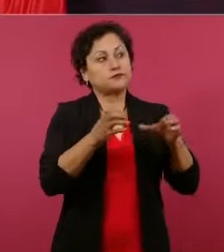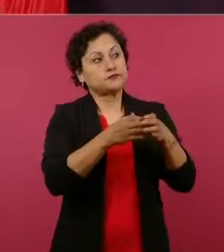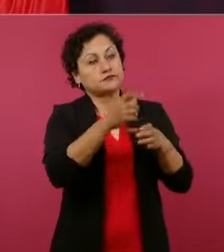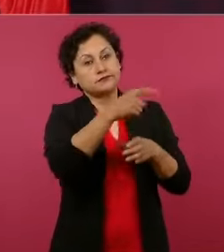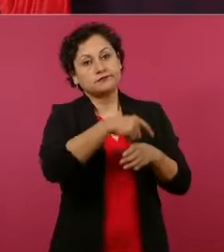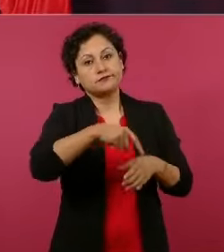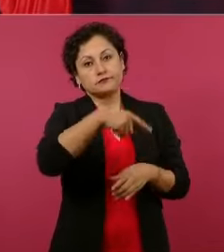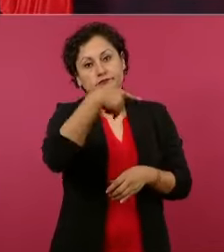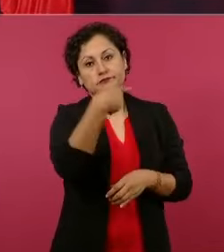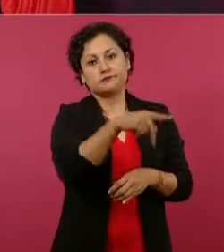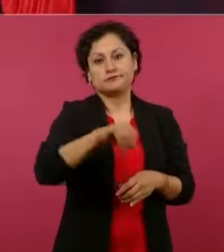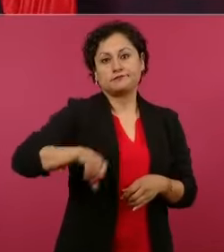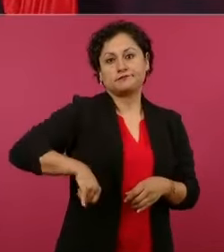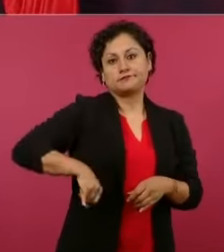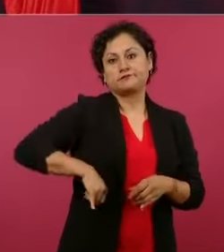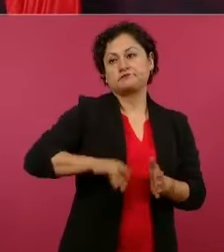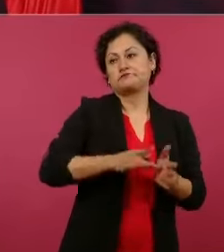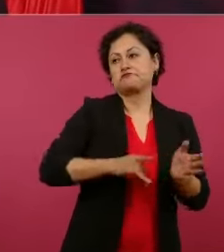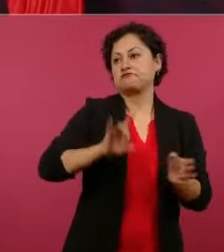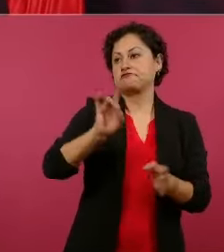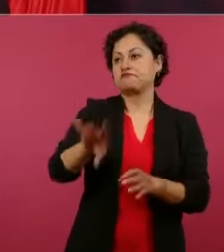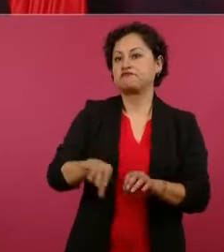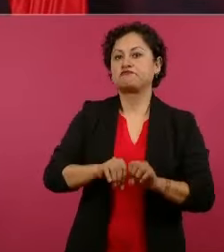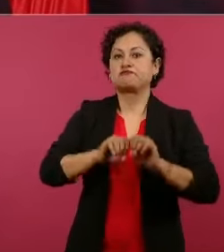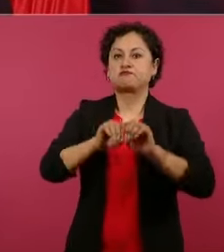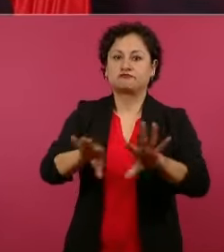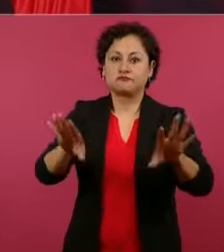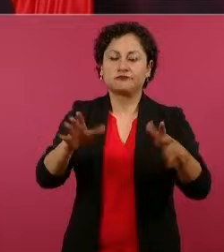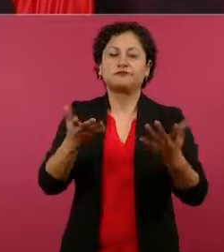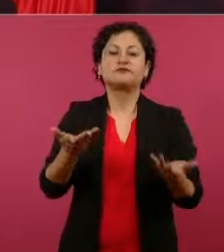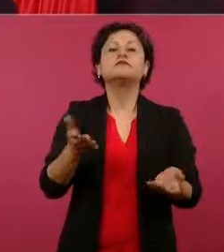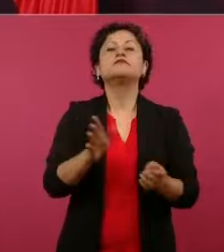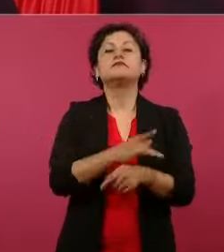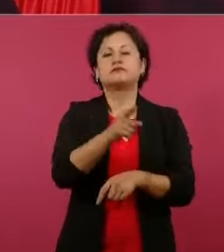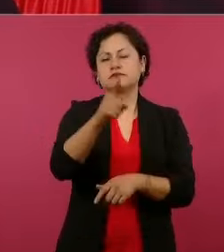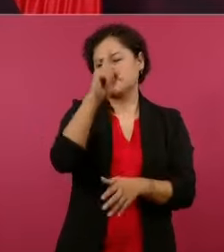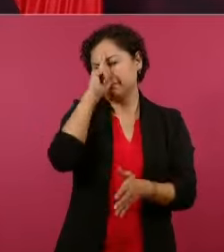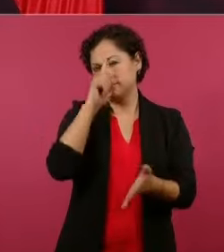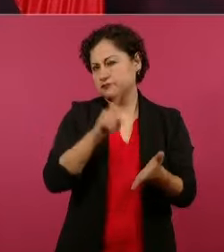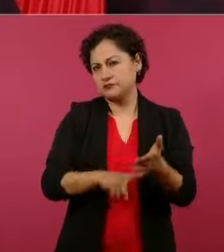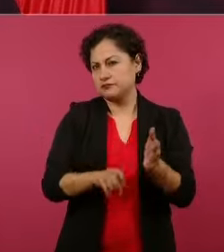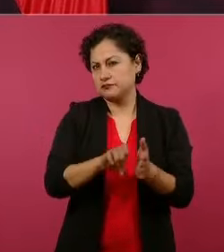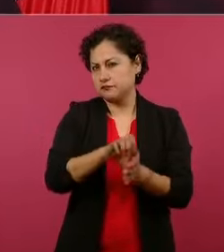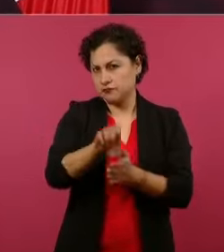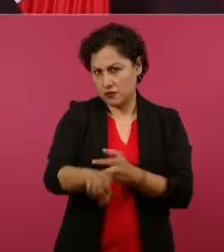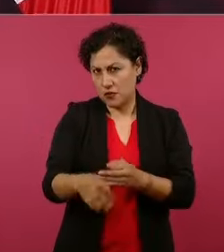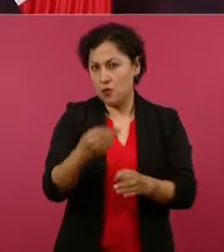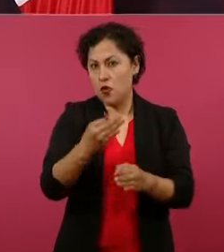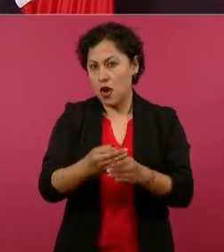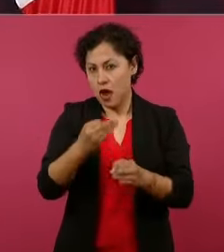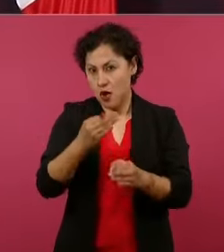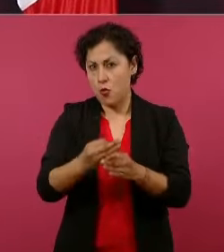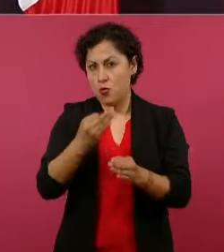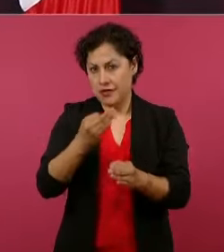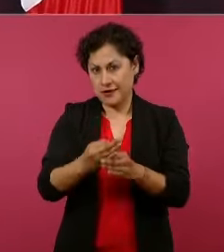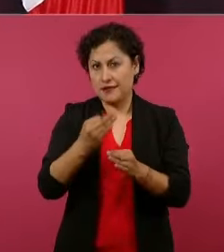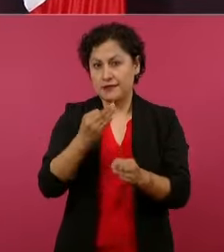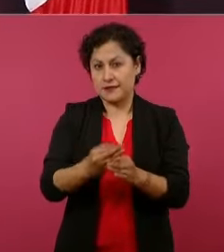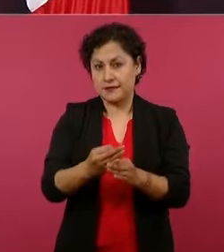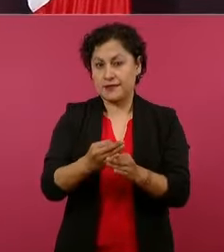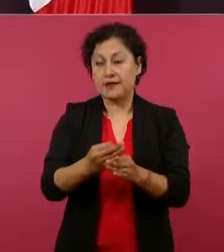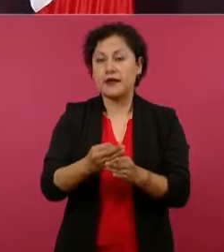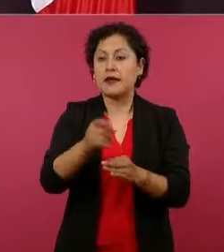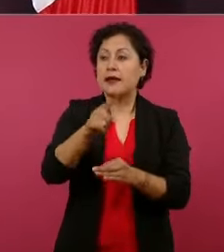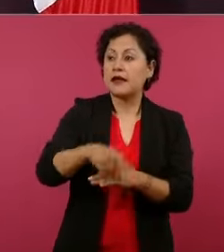imagínense cómo están los contratistas del Antiguo régimen o los que